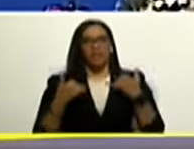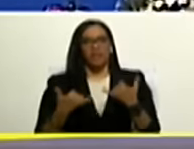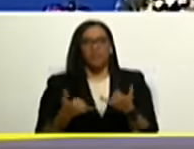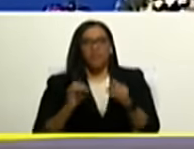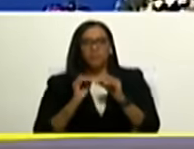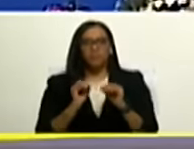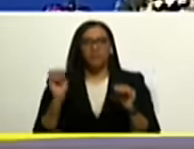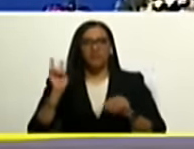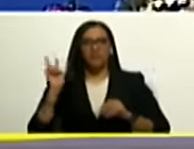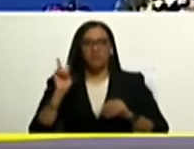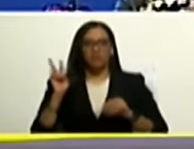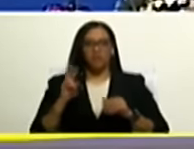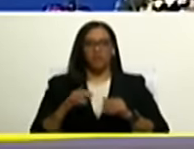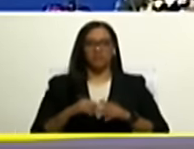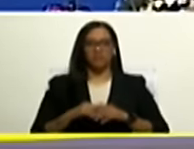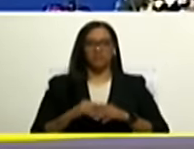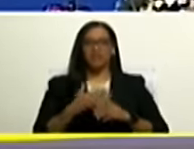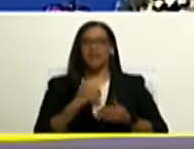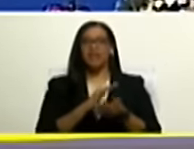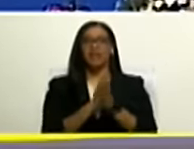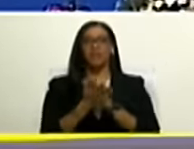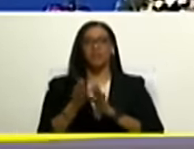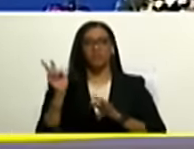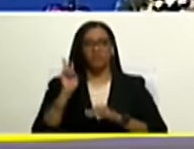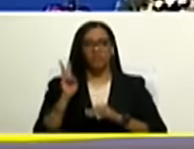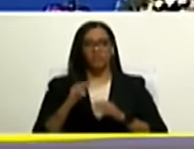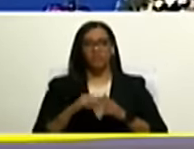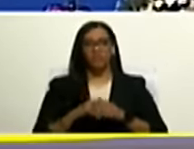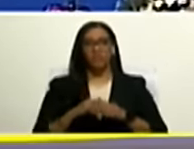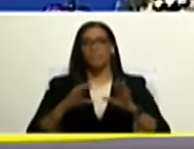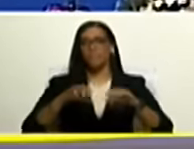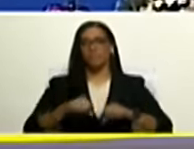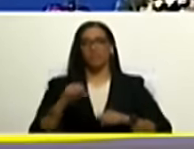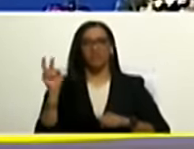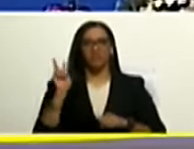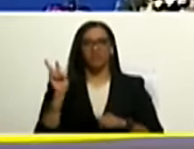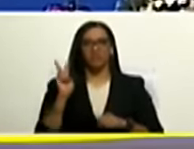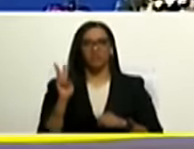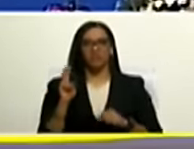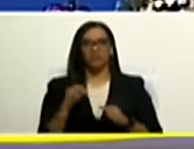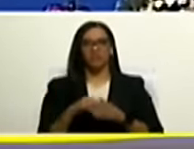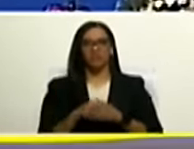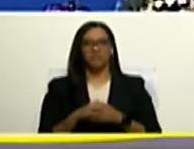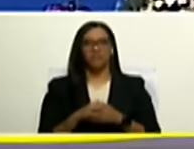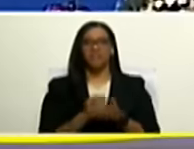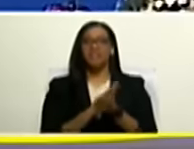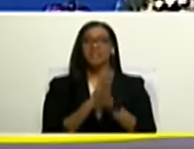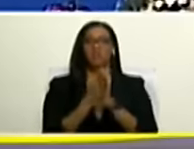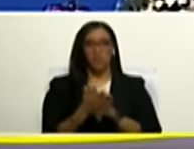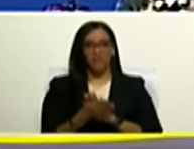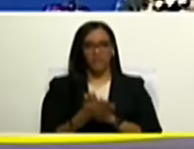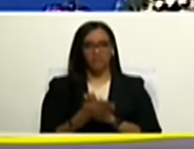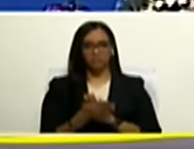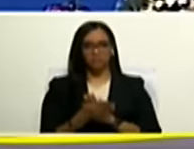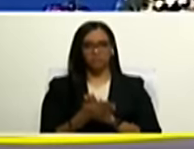Venezuela. Querían acabar con Venezuela, poseer a Venezuela, desgajarla, destruirla.